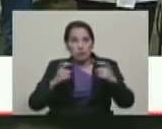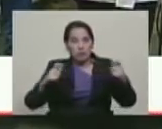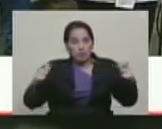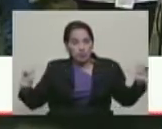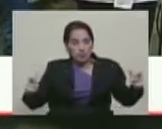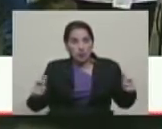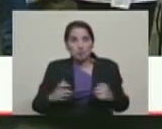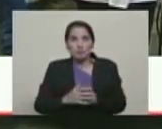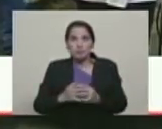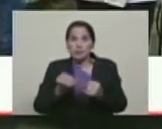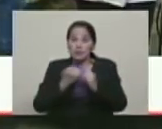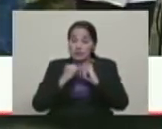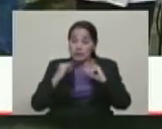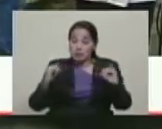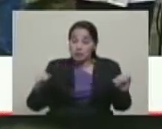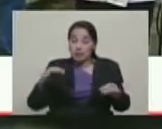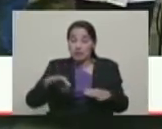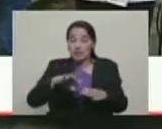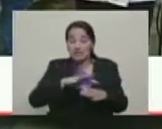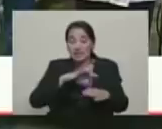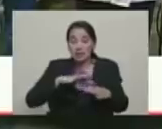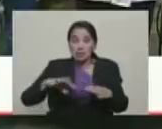independencia en semillas.